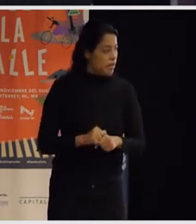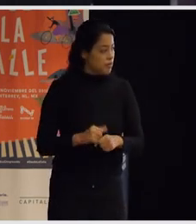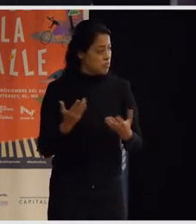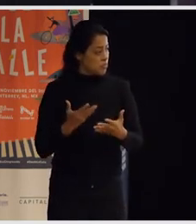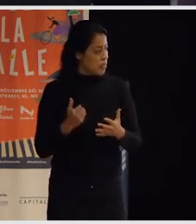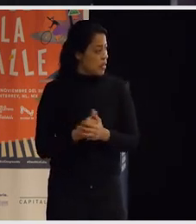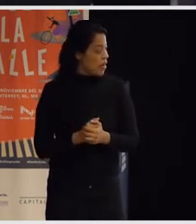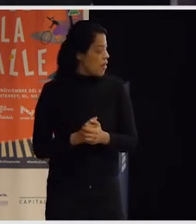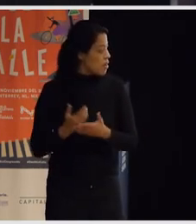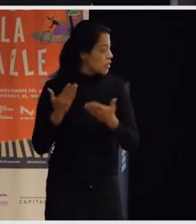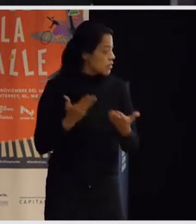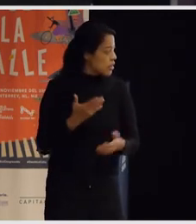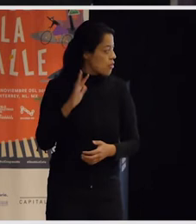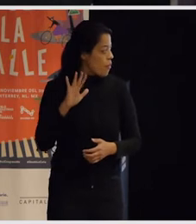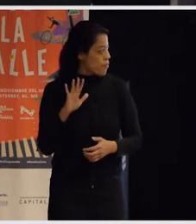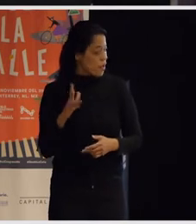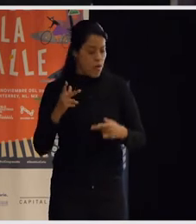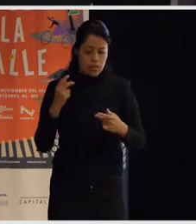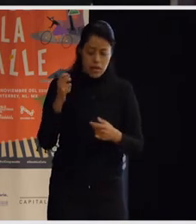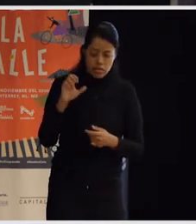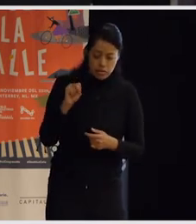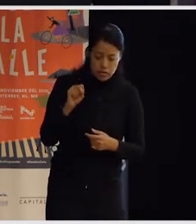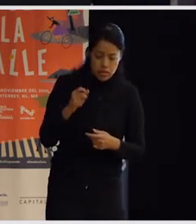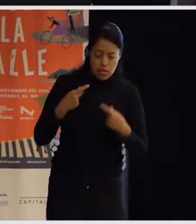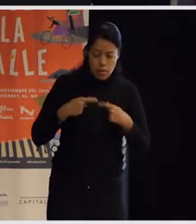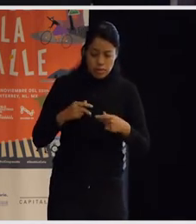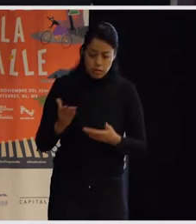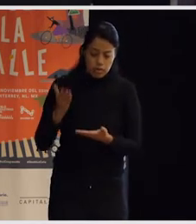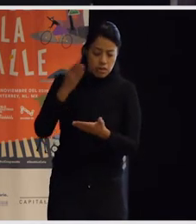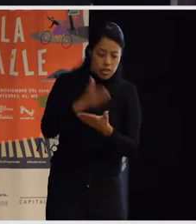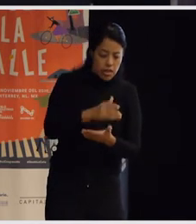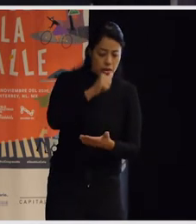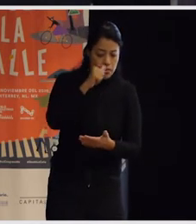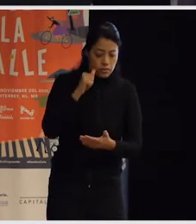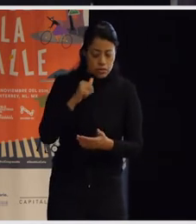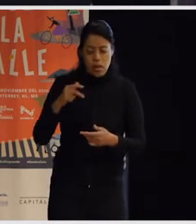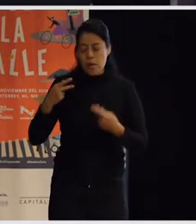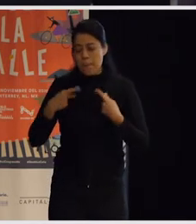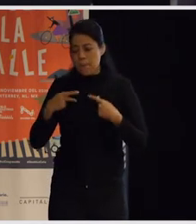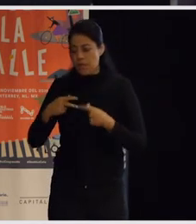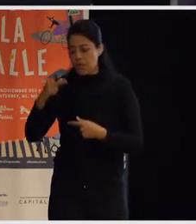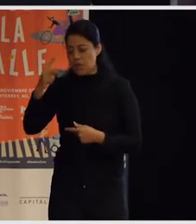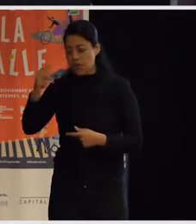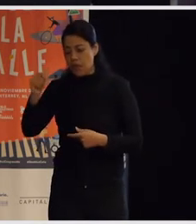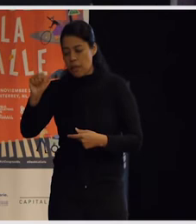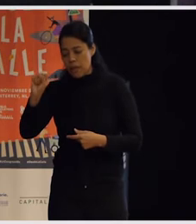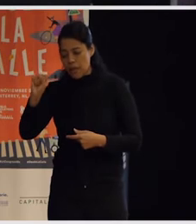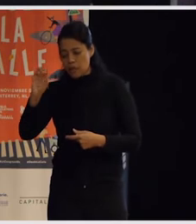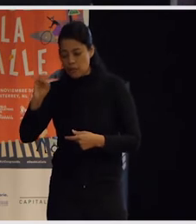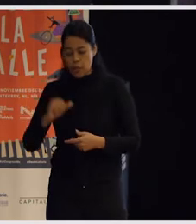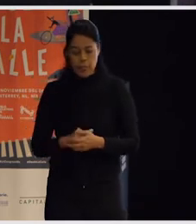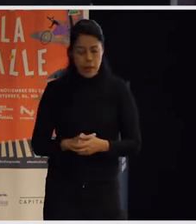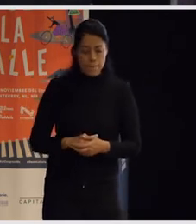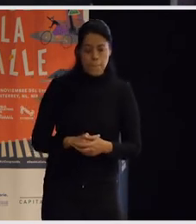hacer y llegan 50-60 personas incluso en a juárez y no solamente gente del paso no que es nuestra ciudad fronteriza el binacional